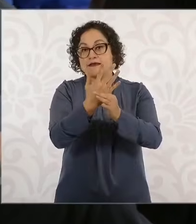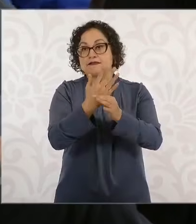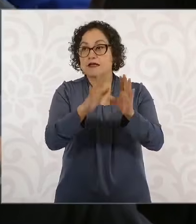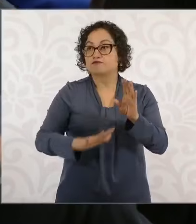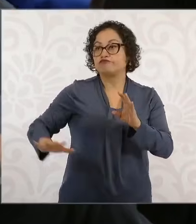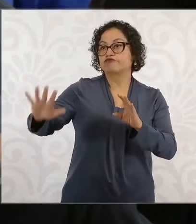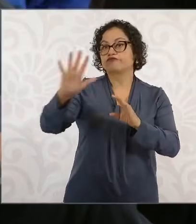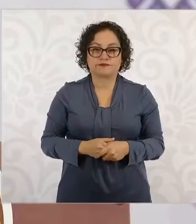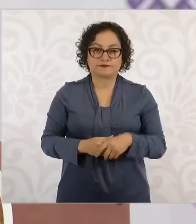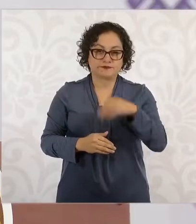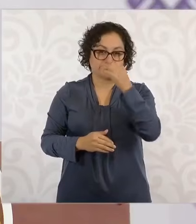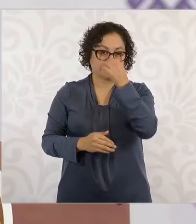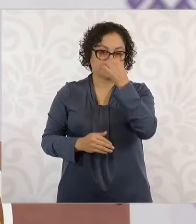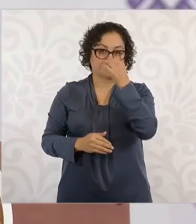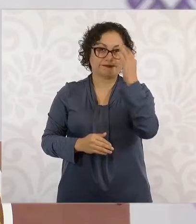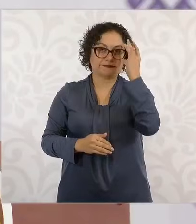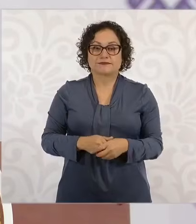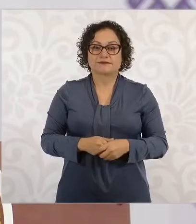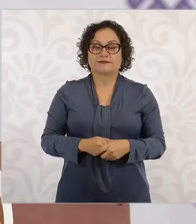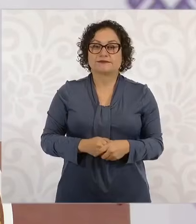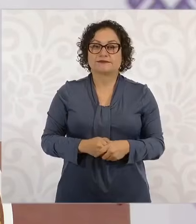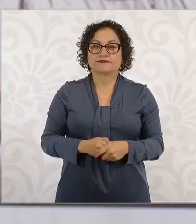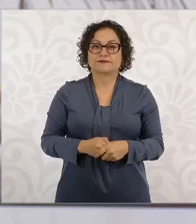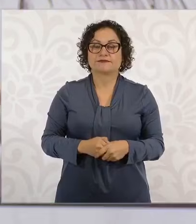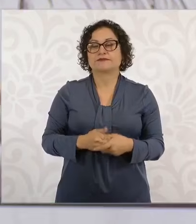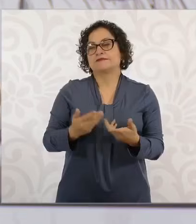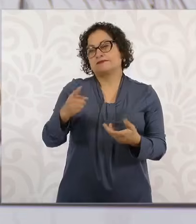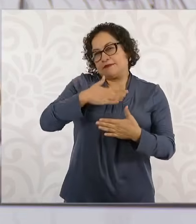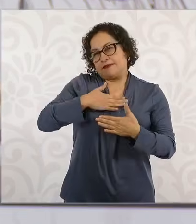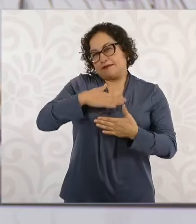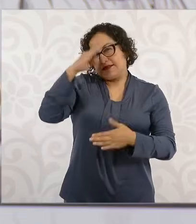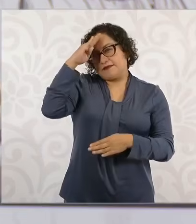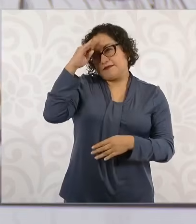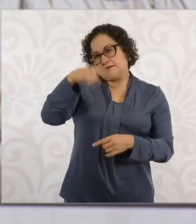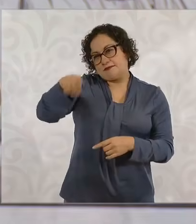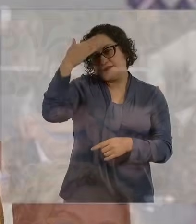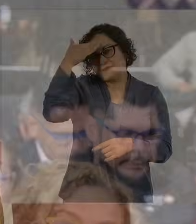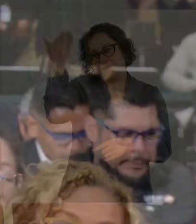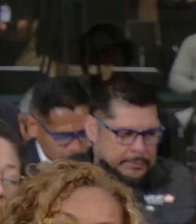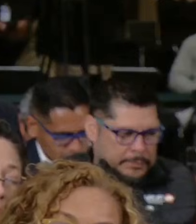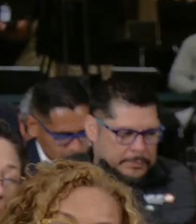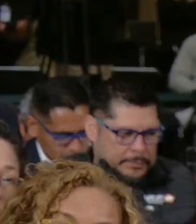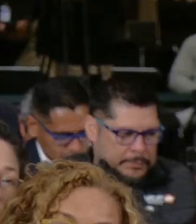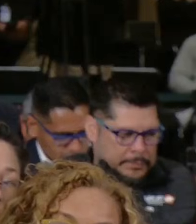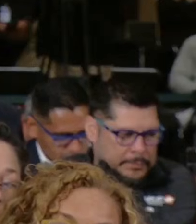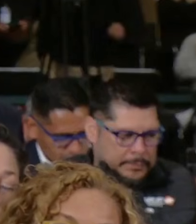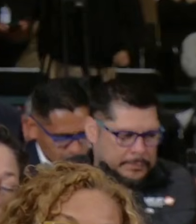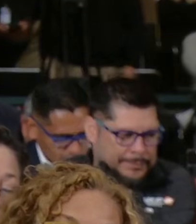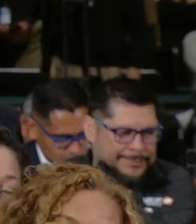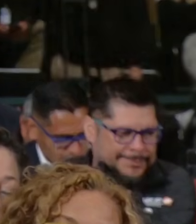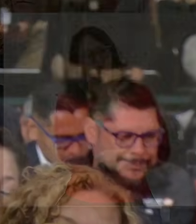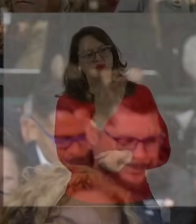es su opinión al respecto? Ya saben cuál es mi opinión. No somos Santana. You don't run this country,